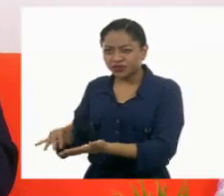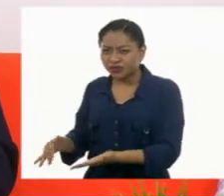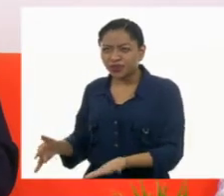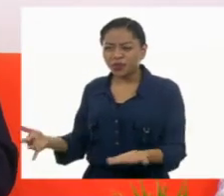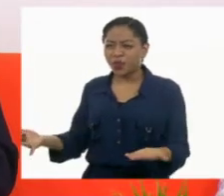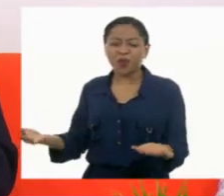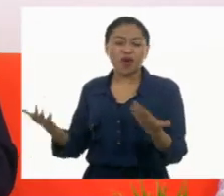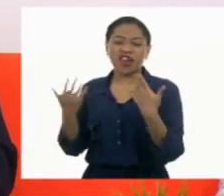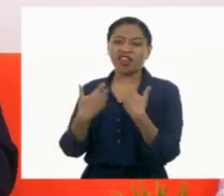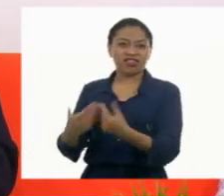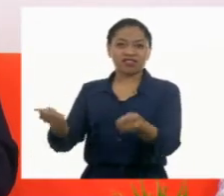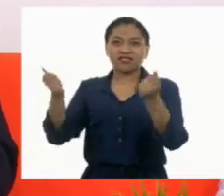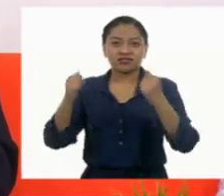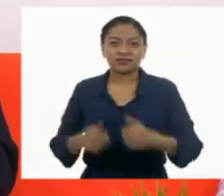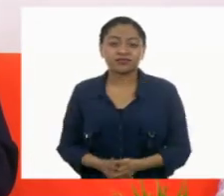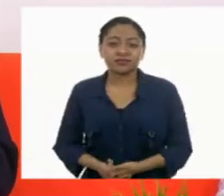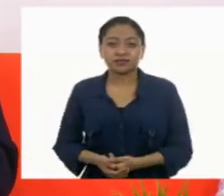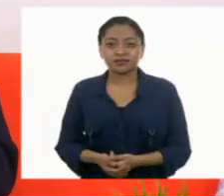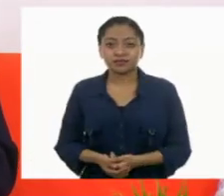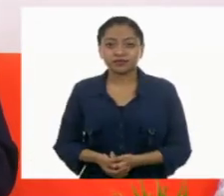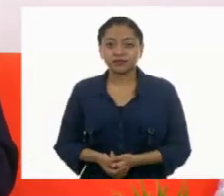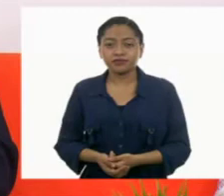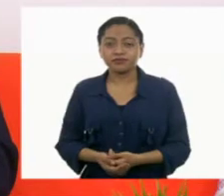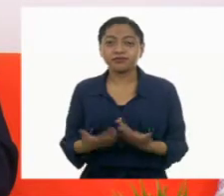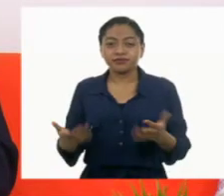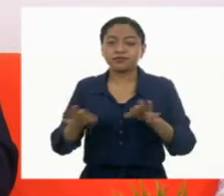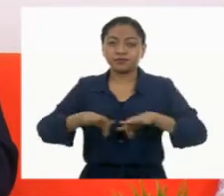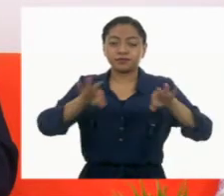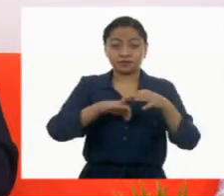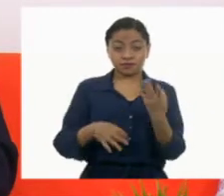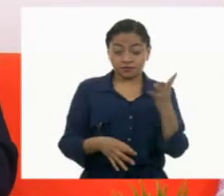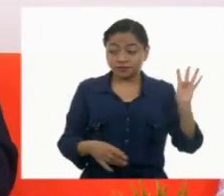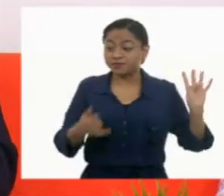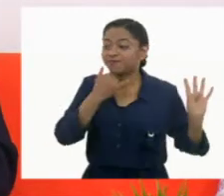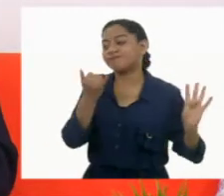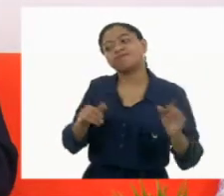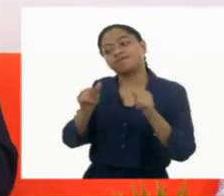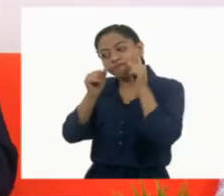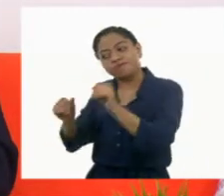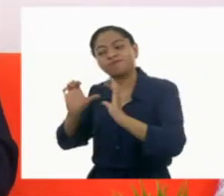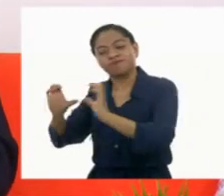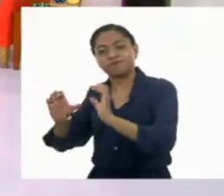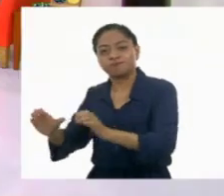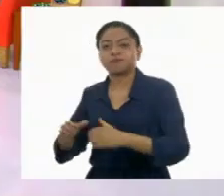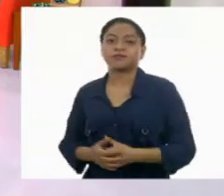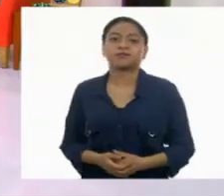sino en la comprensión lectora. Entonces, bien importante que estemos atentos de esos